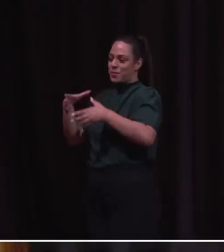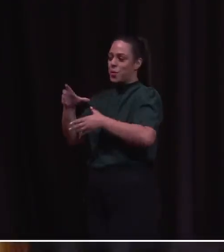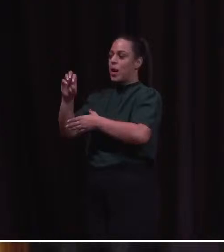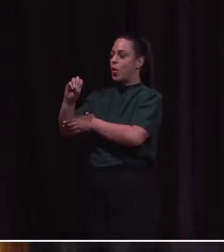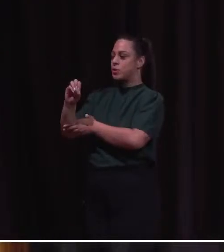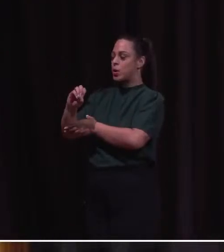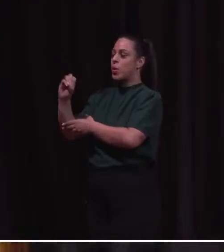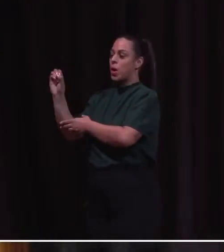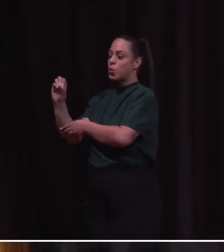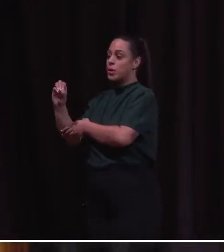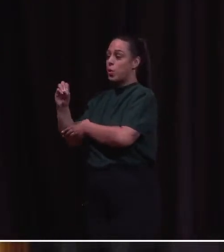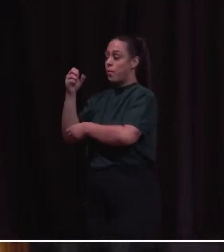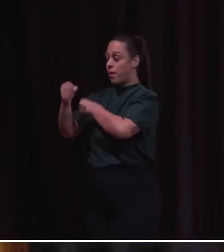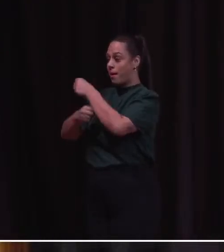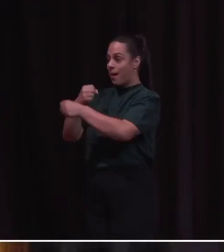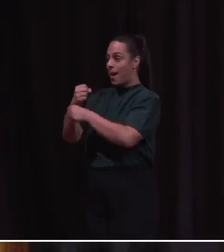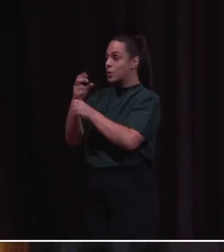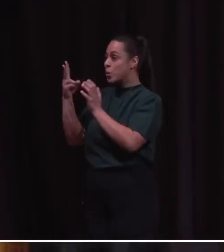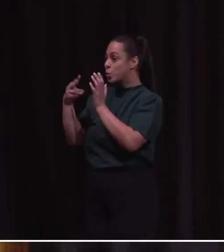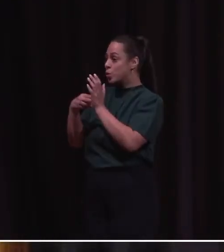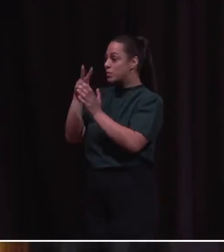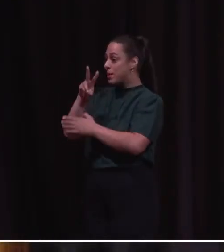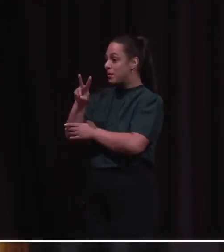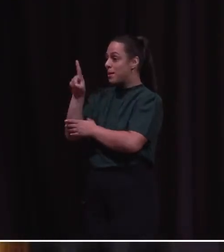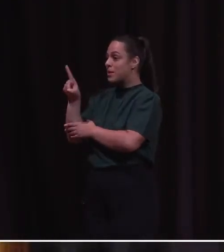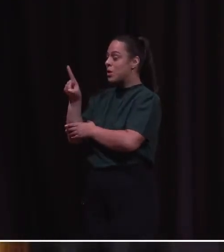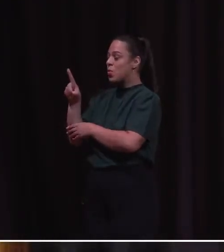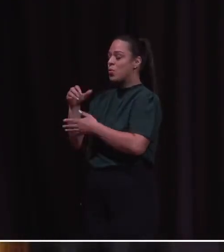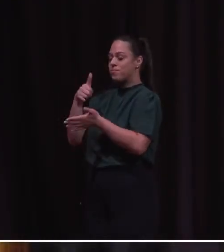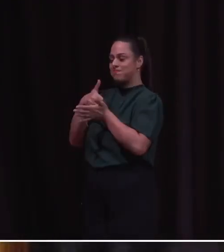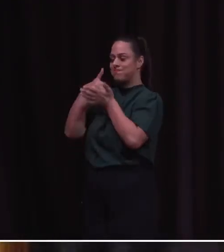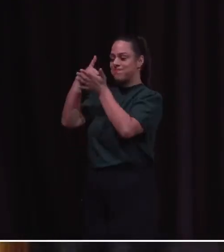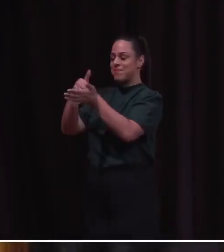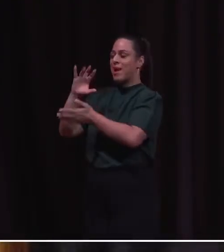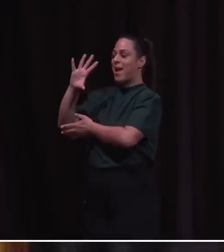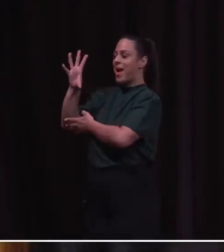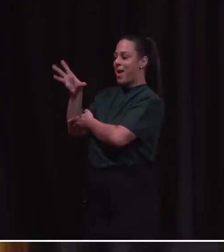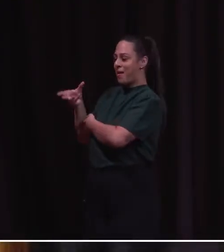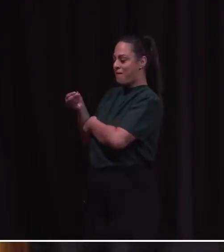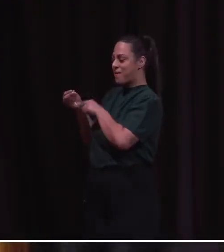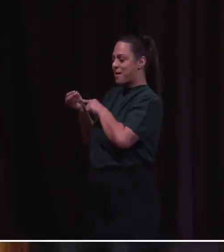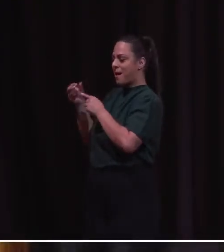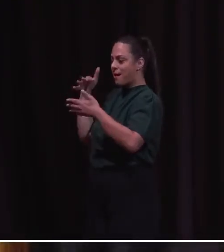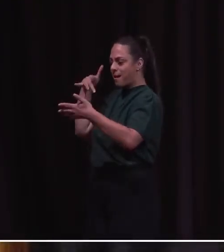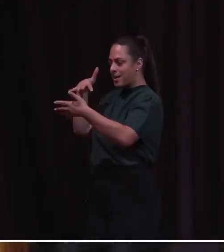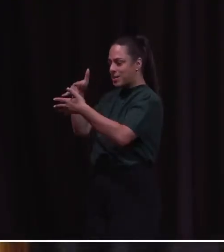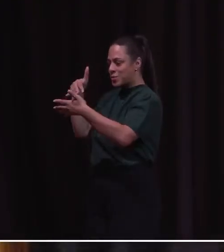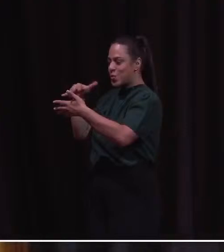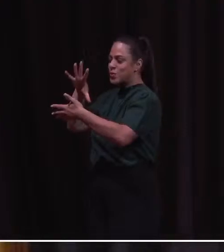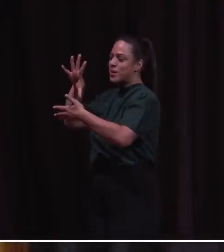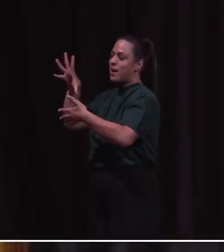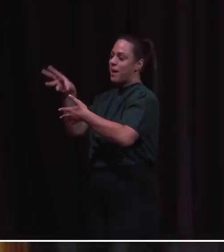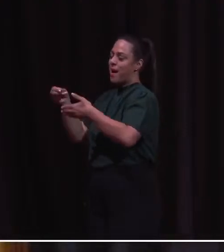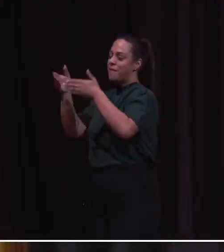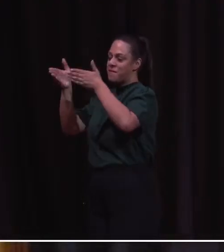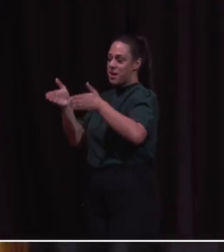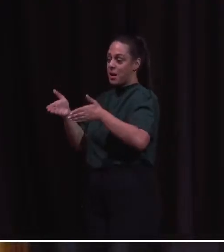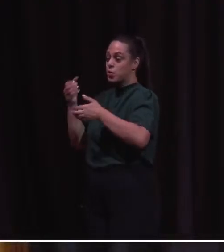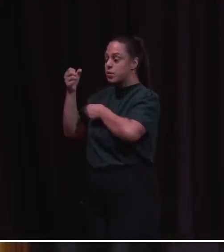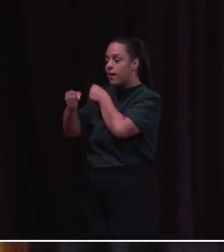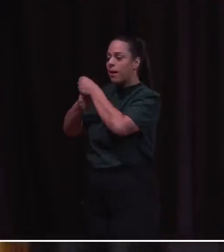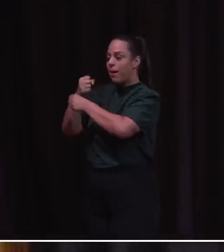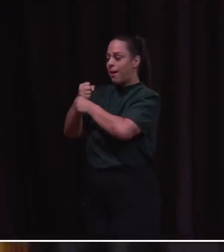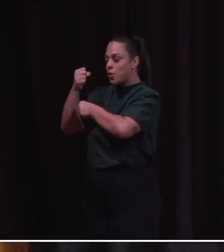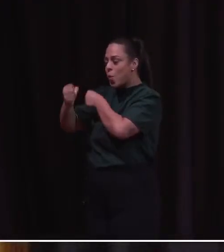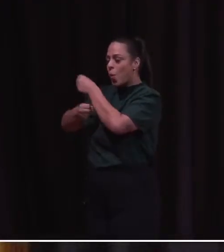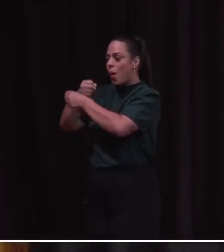2021 ganó el Premio Africanista Distinguido de la Asociación de Estudios Africanos. Cada año, la Asociación de Estudios Africanos